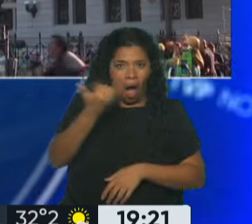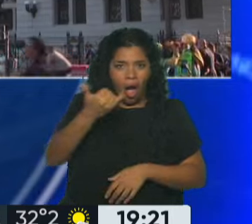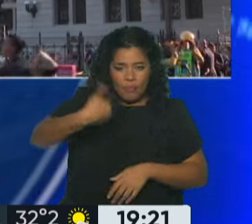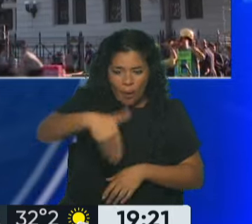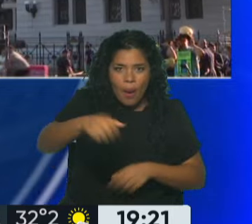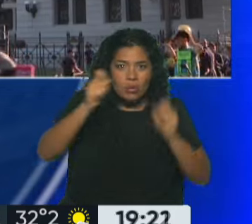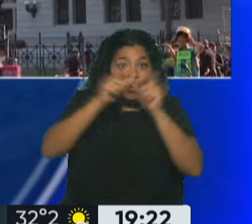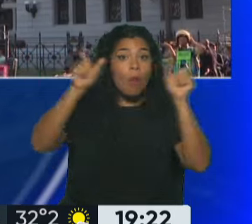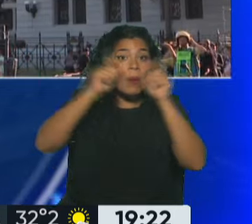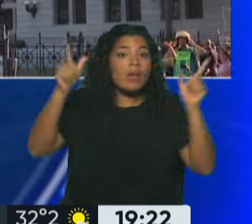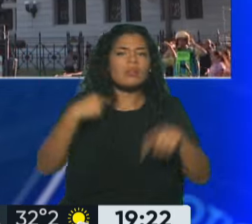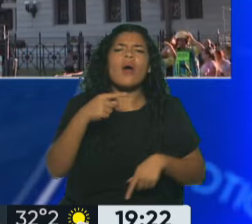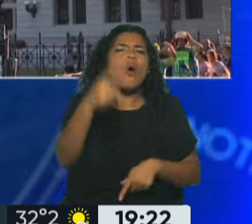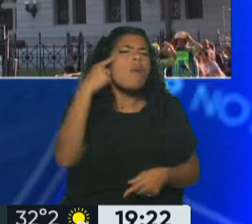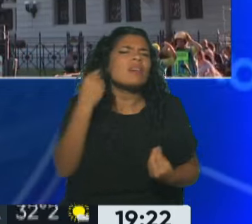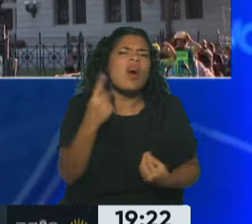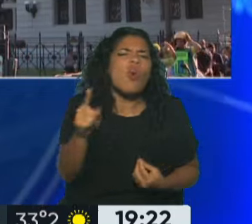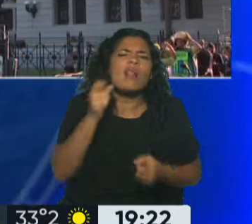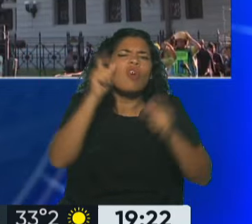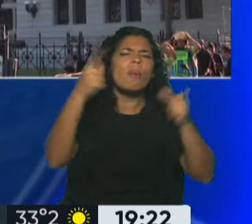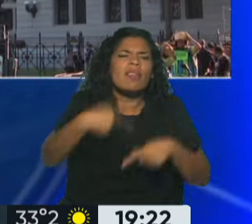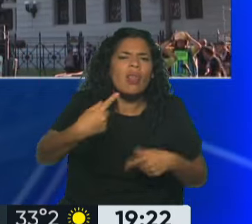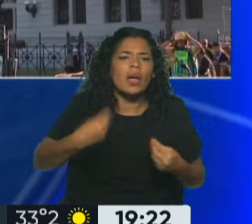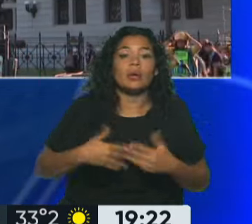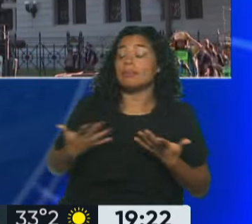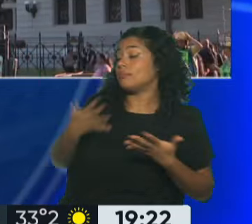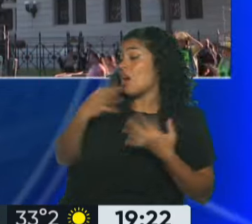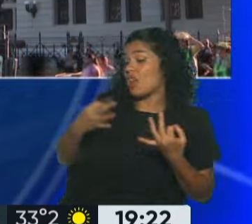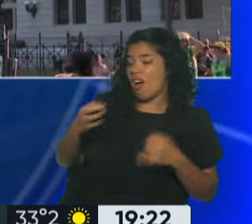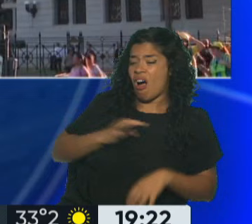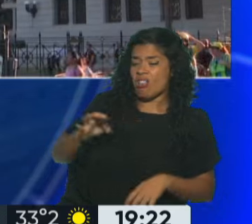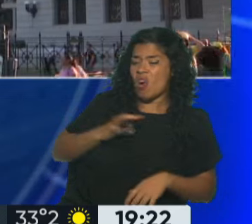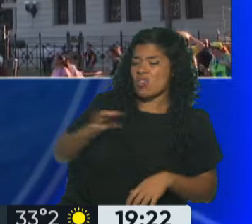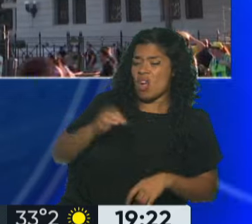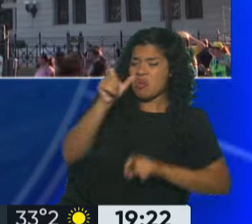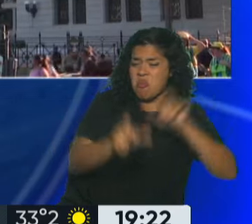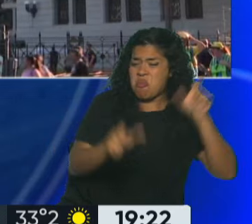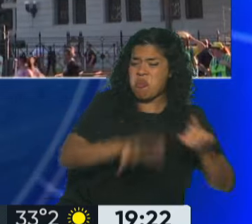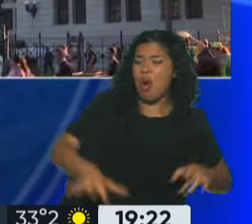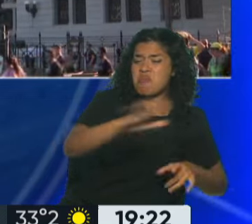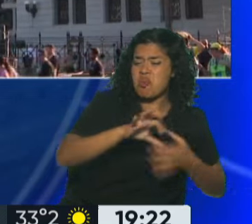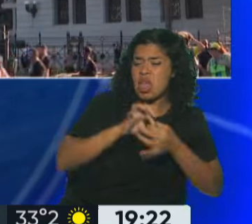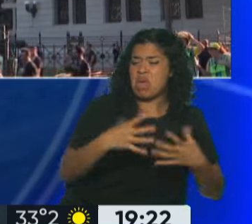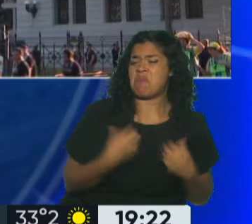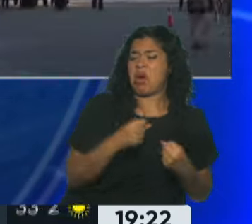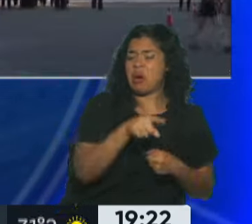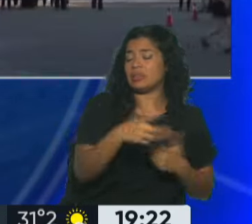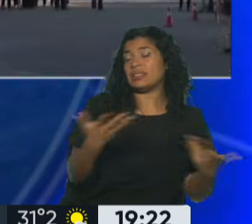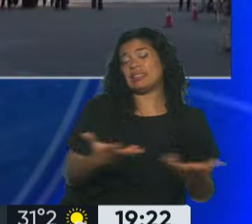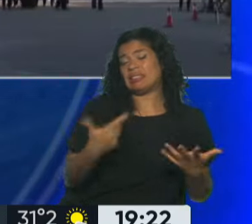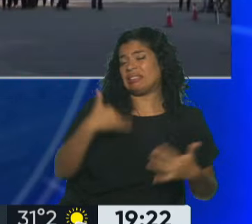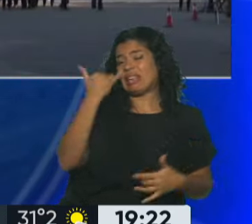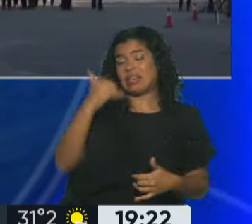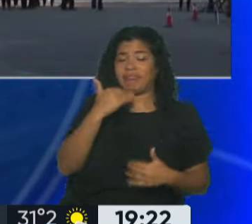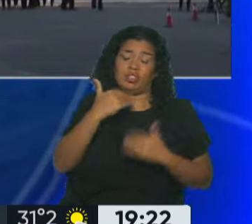lado económico? La verdad que después de tantos años de populismo, que prometa un país normal ya sería una sorpresa. ¿Va a haber más decretos que leyes este